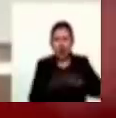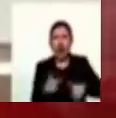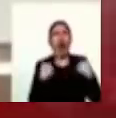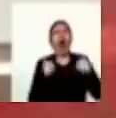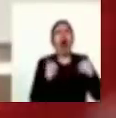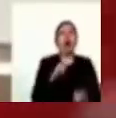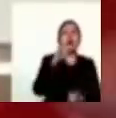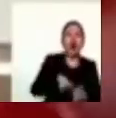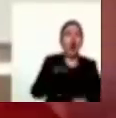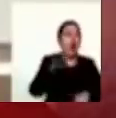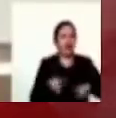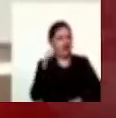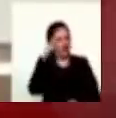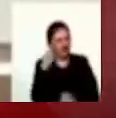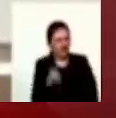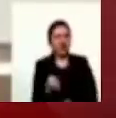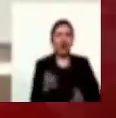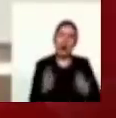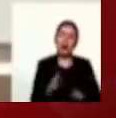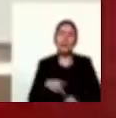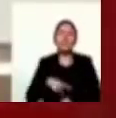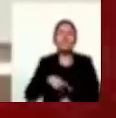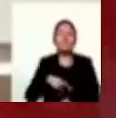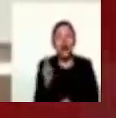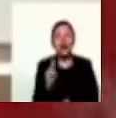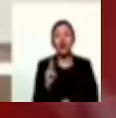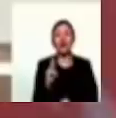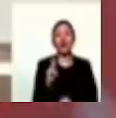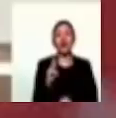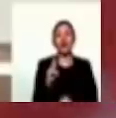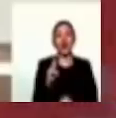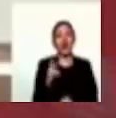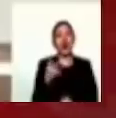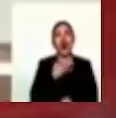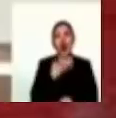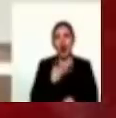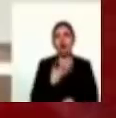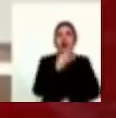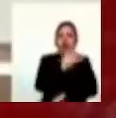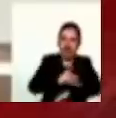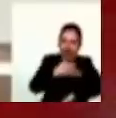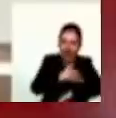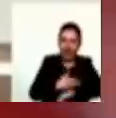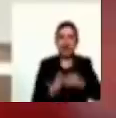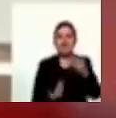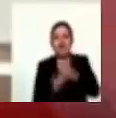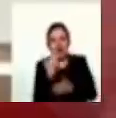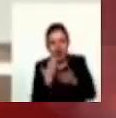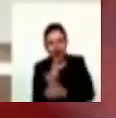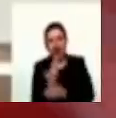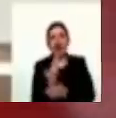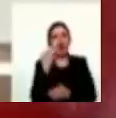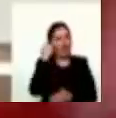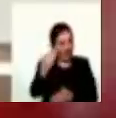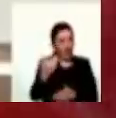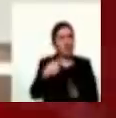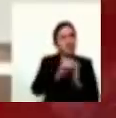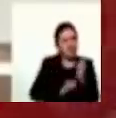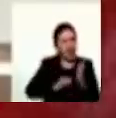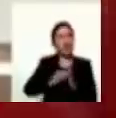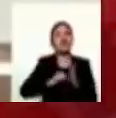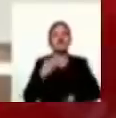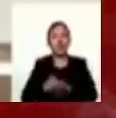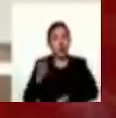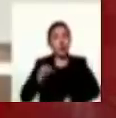pues en los últimos días ha declarado en contra de estos dos personajes debido a que ejercieron toda